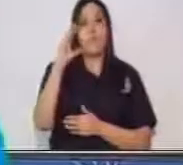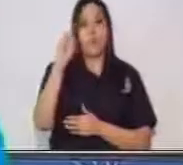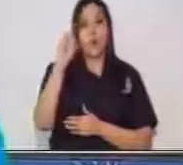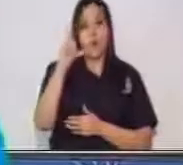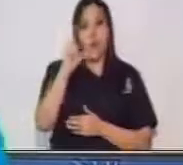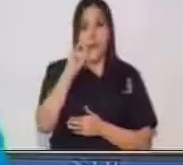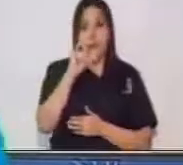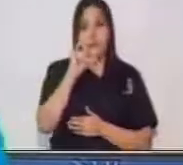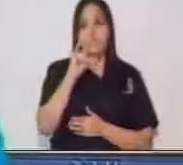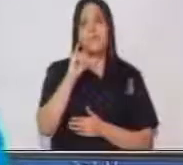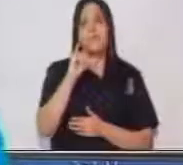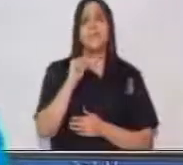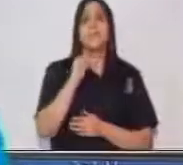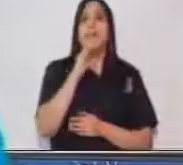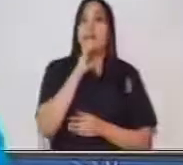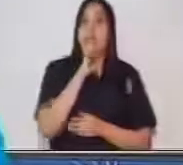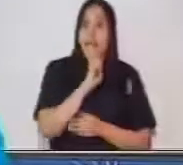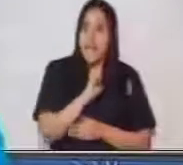es